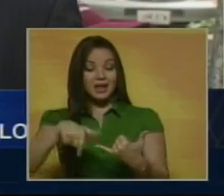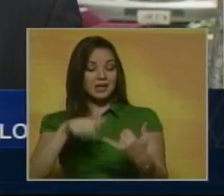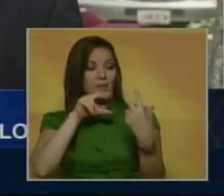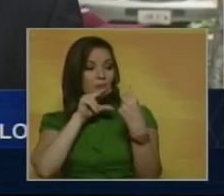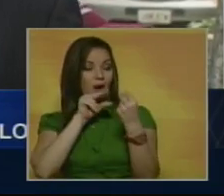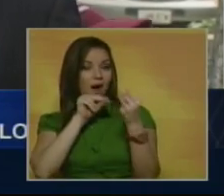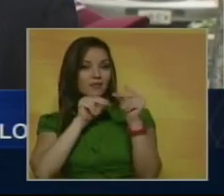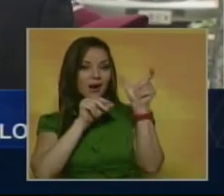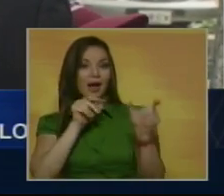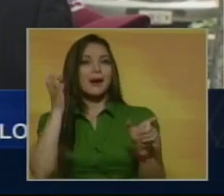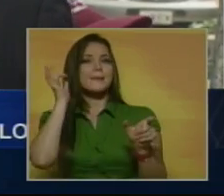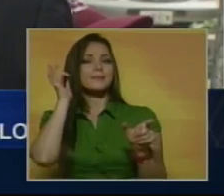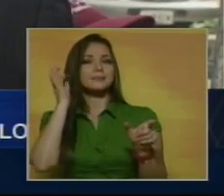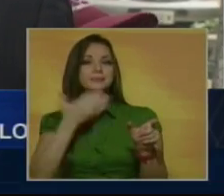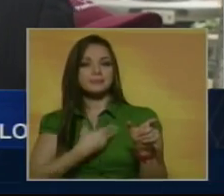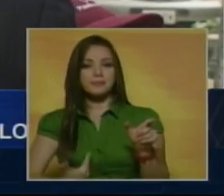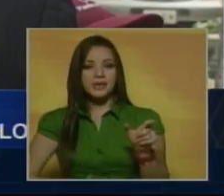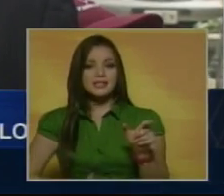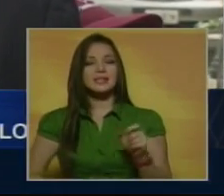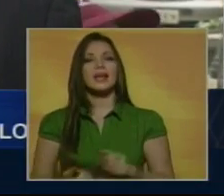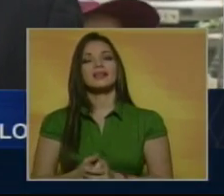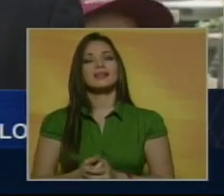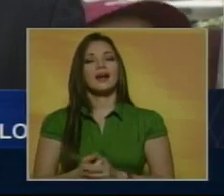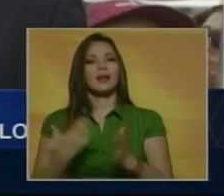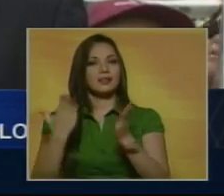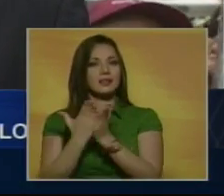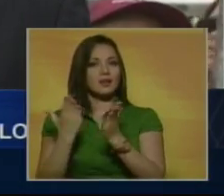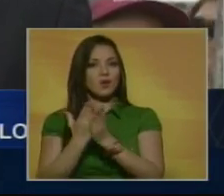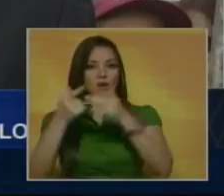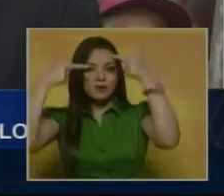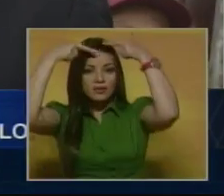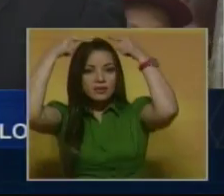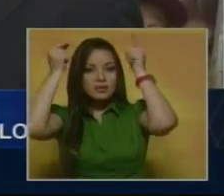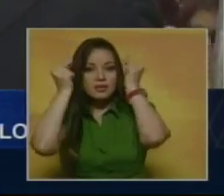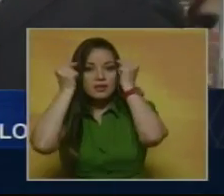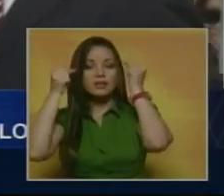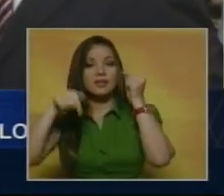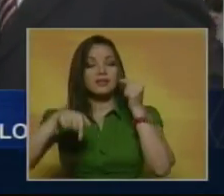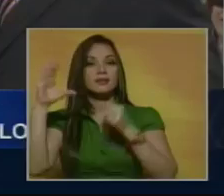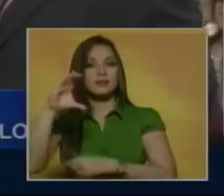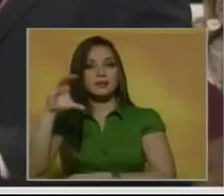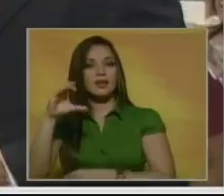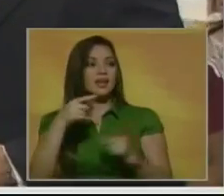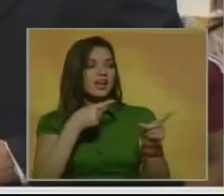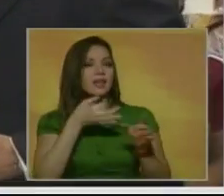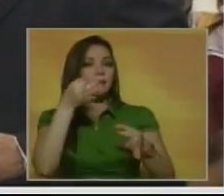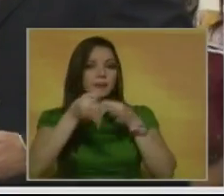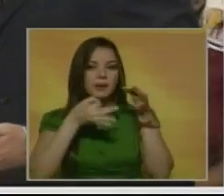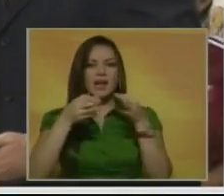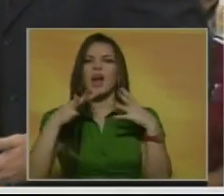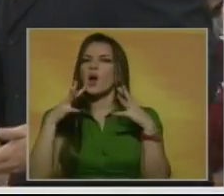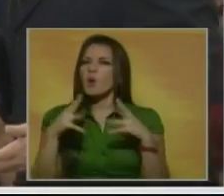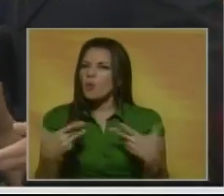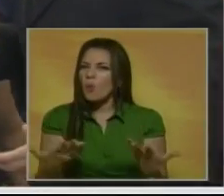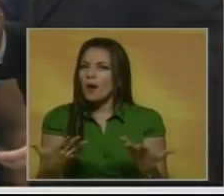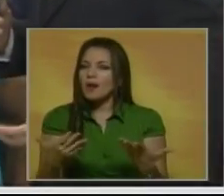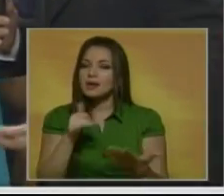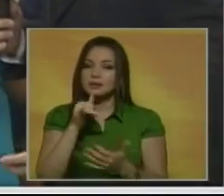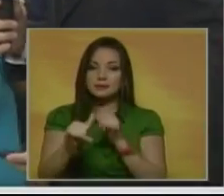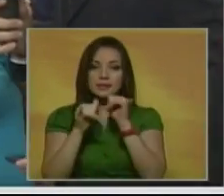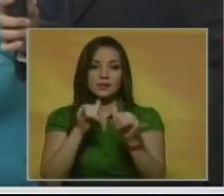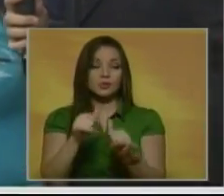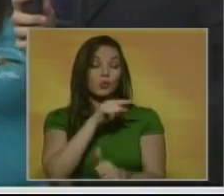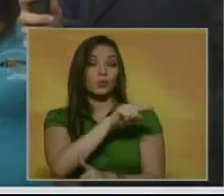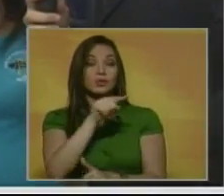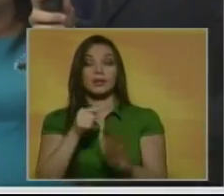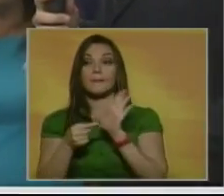Ana Rosario Contreras, presidenta del Colegio de Enfermeros de Caracas, para que nos diga entonces cuáles son las denuncias que ustedes están presentando